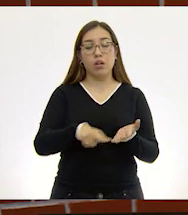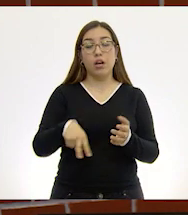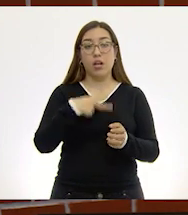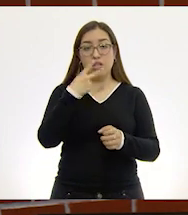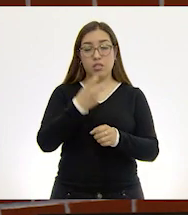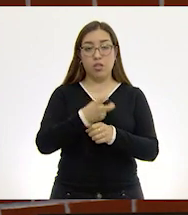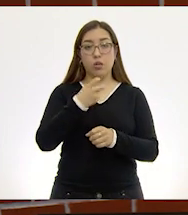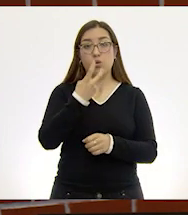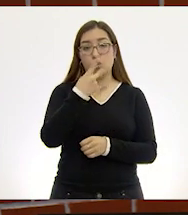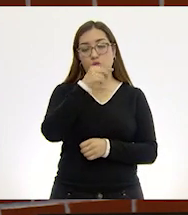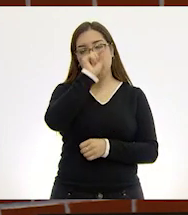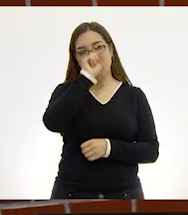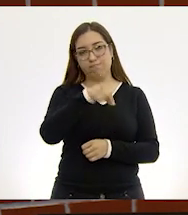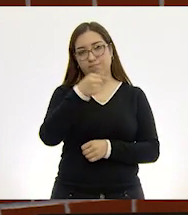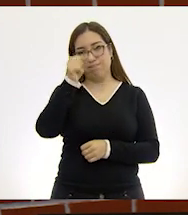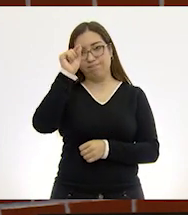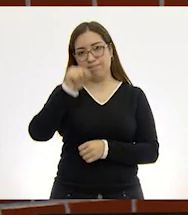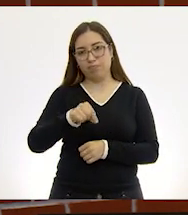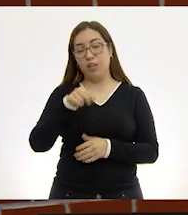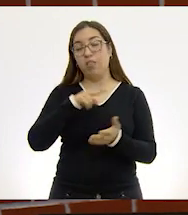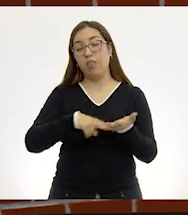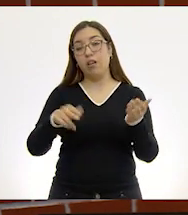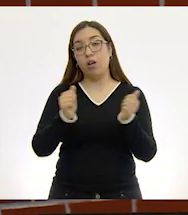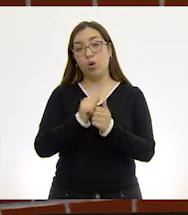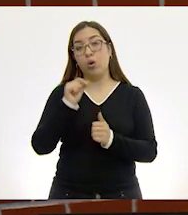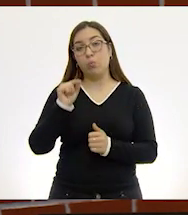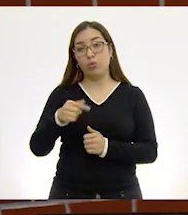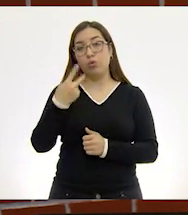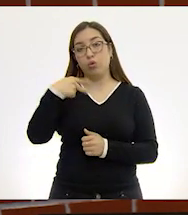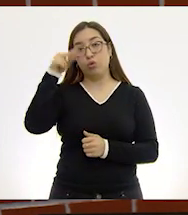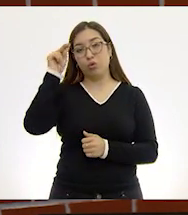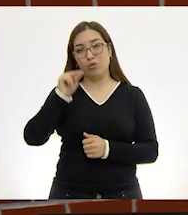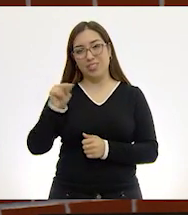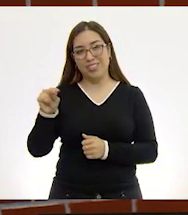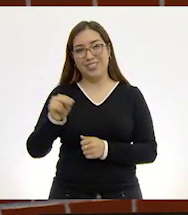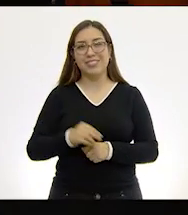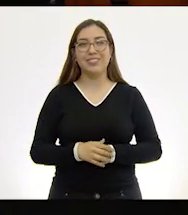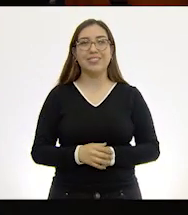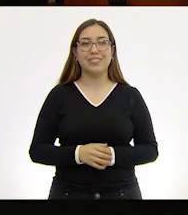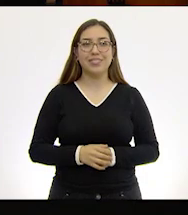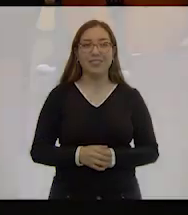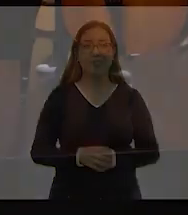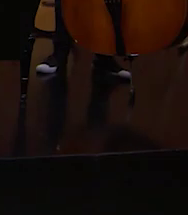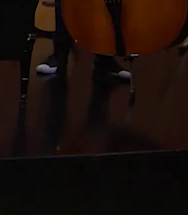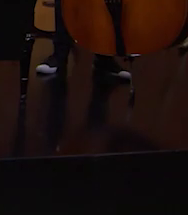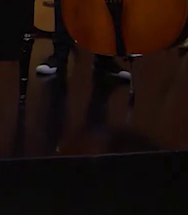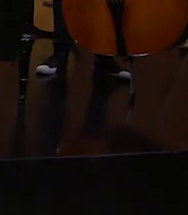compás, 2 corcheas, negra con puntillo, corchea y 2 corcheas más.